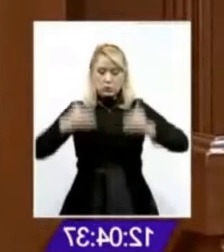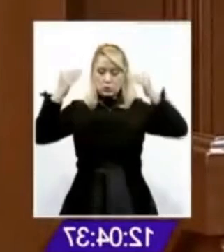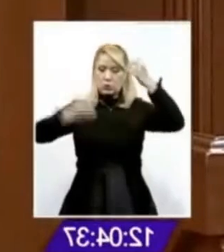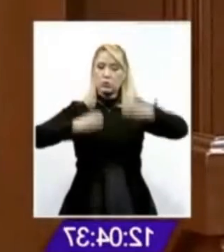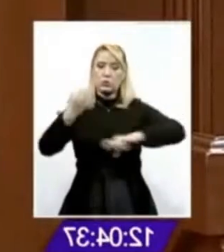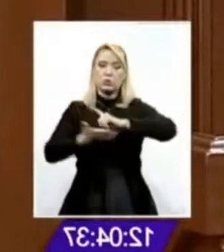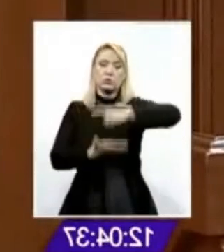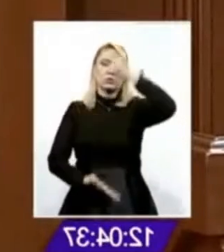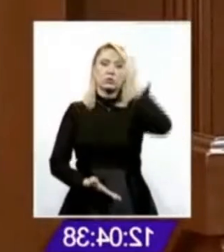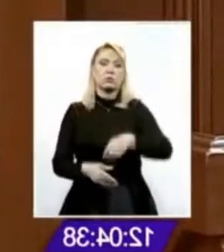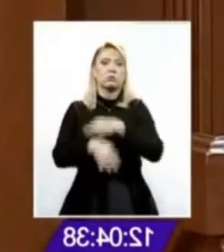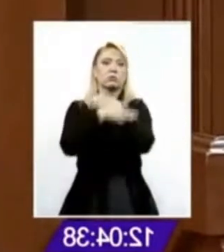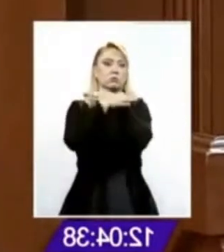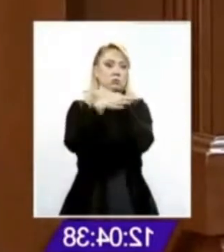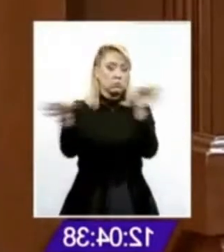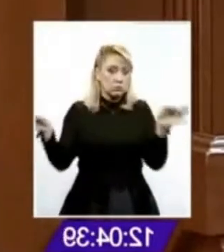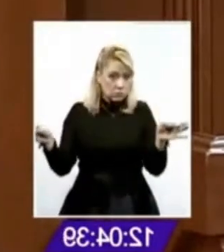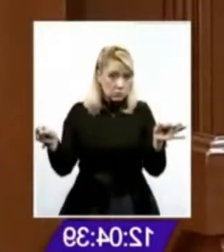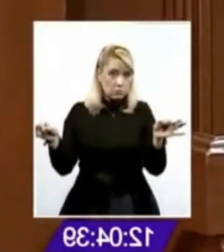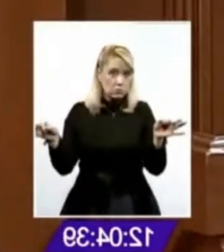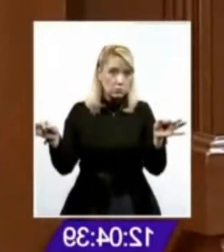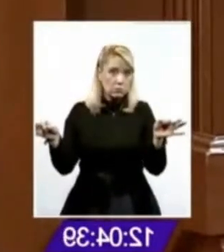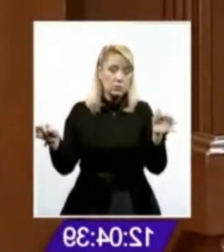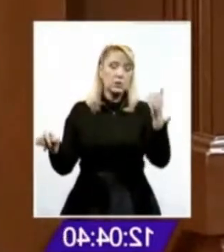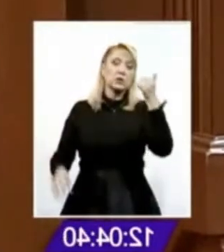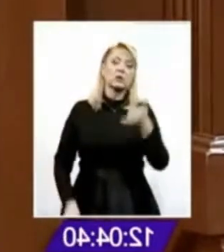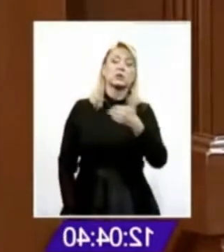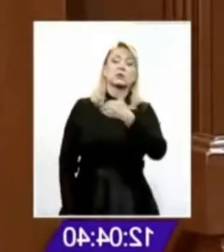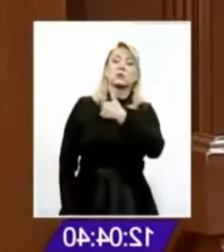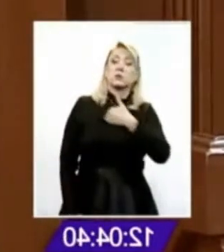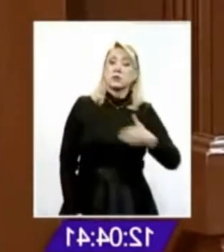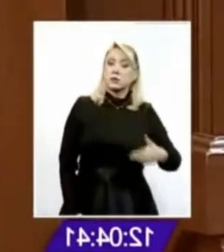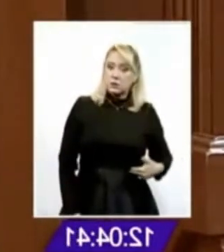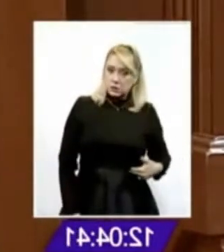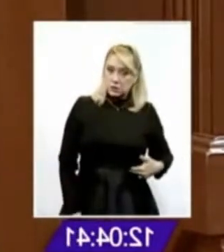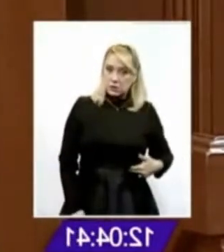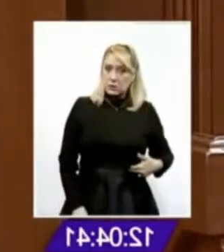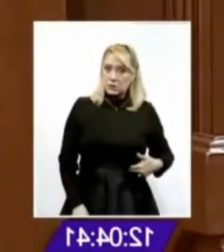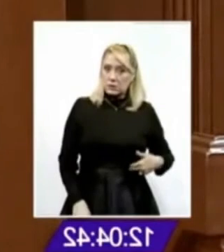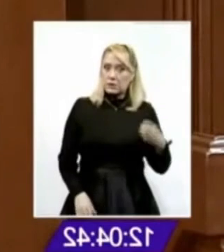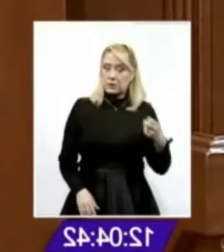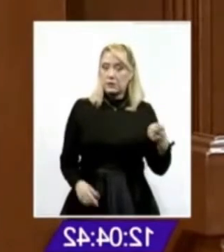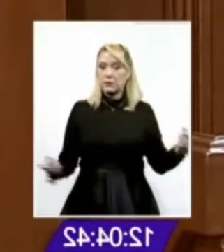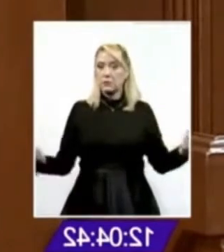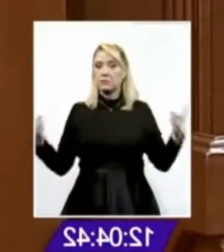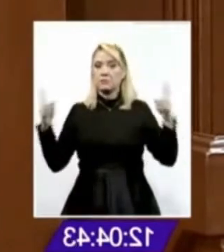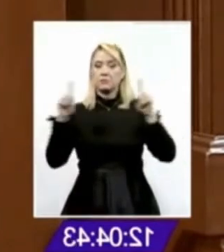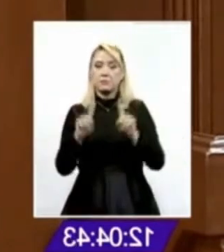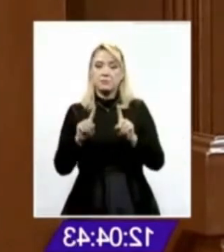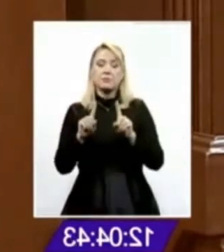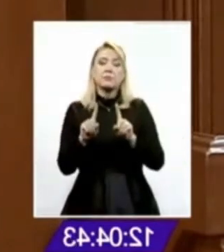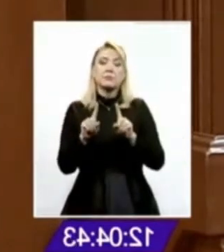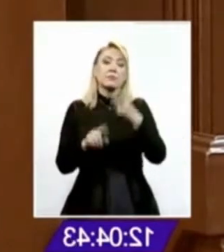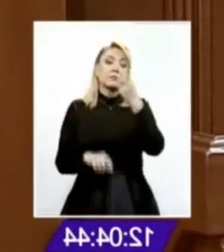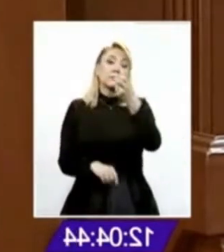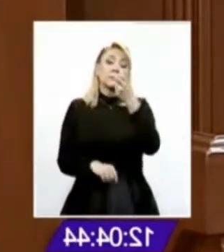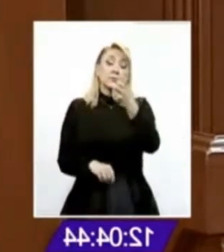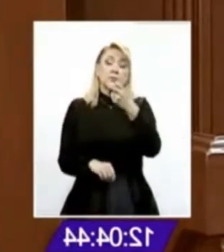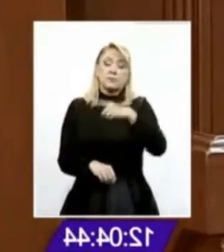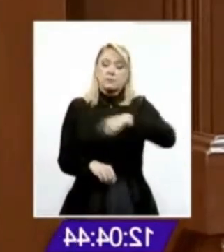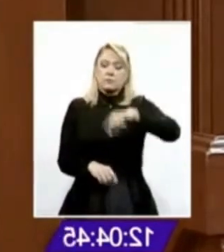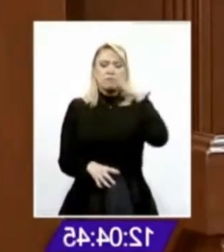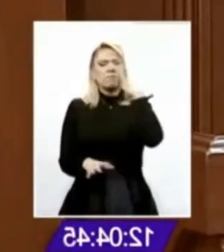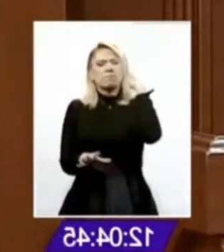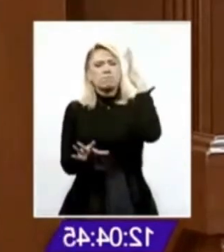de Justicia de la Nación o por la Presidencia en sus respectivas competencias, y como muestra de nuestro